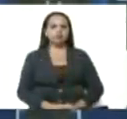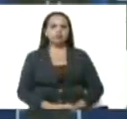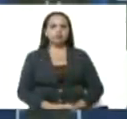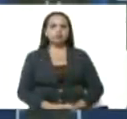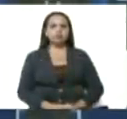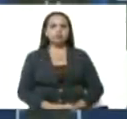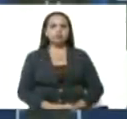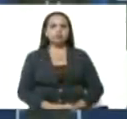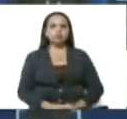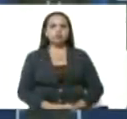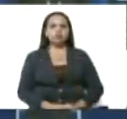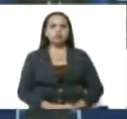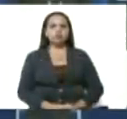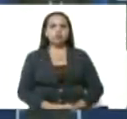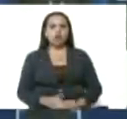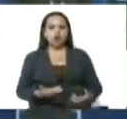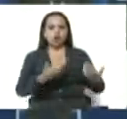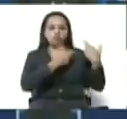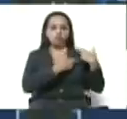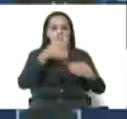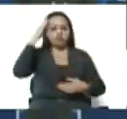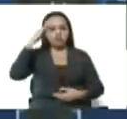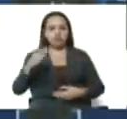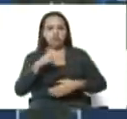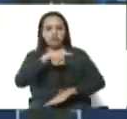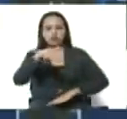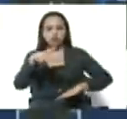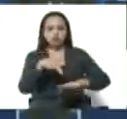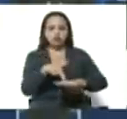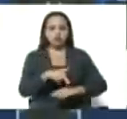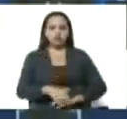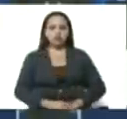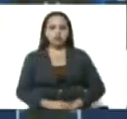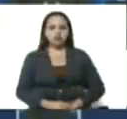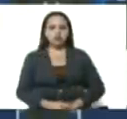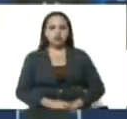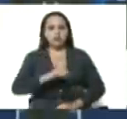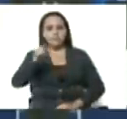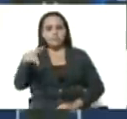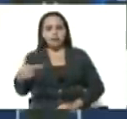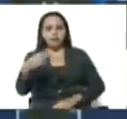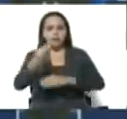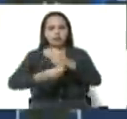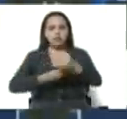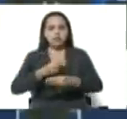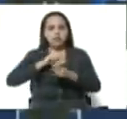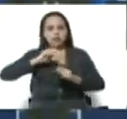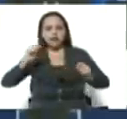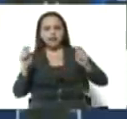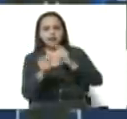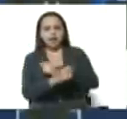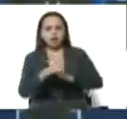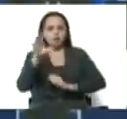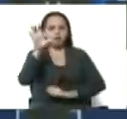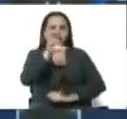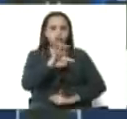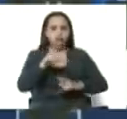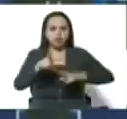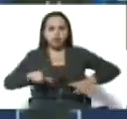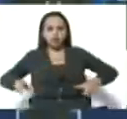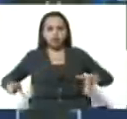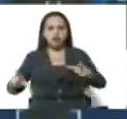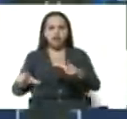del alto mando militar nacional mañana se darán los cambios en las regiones de defensa